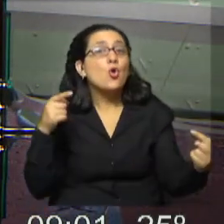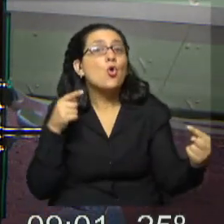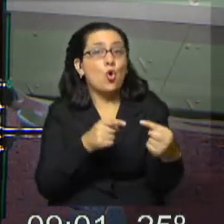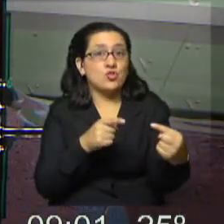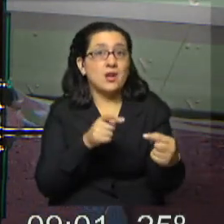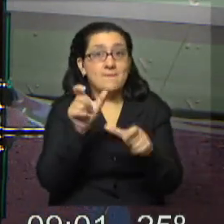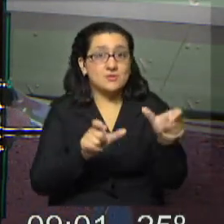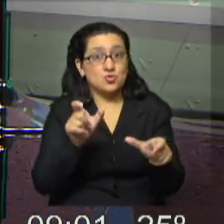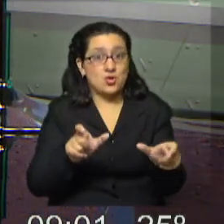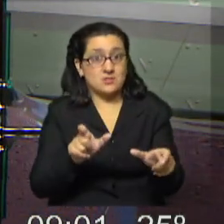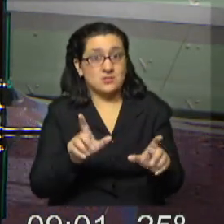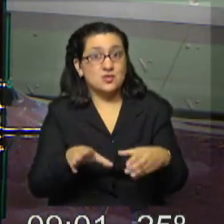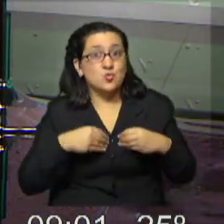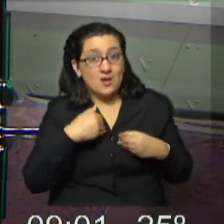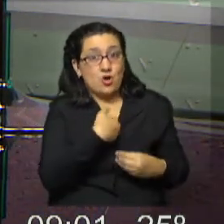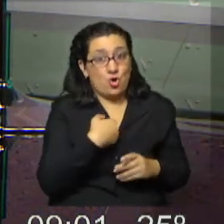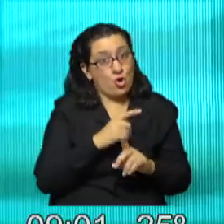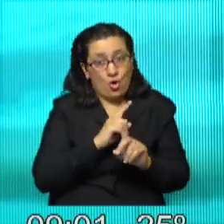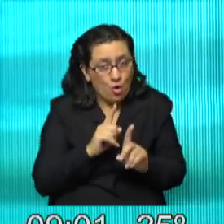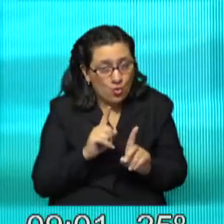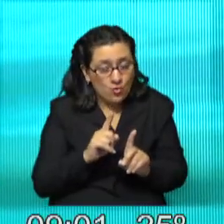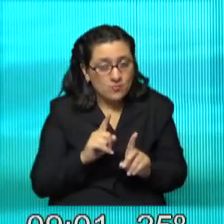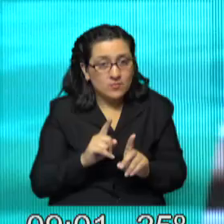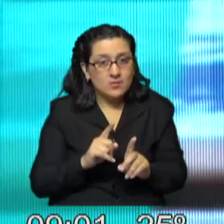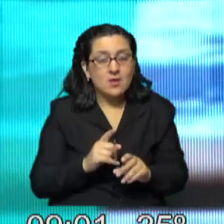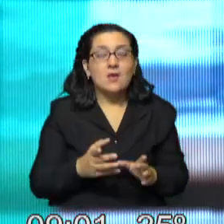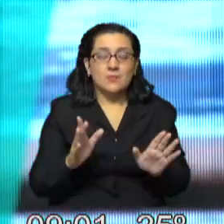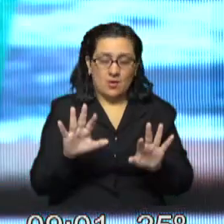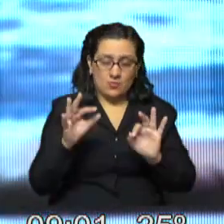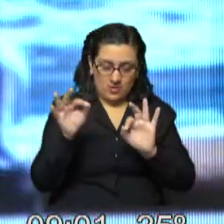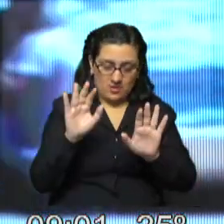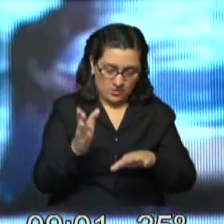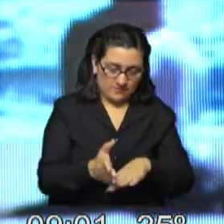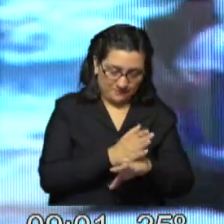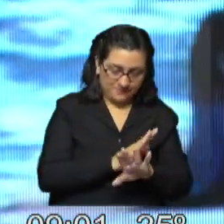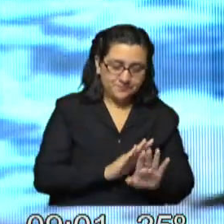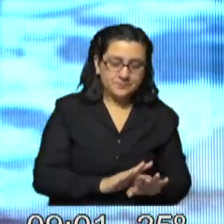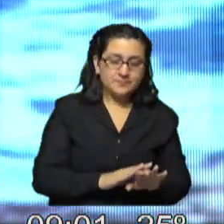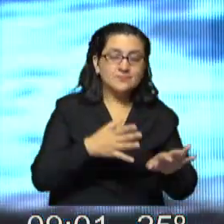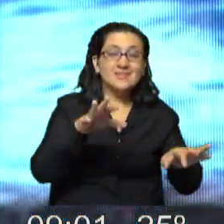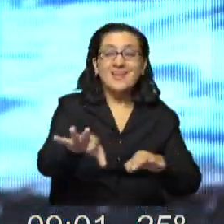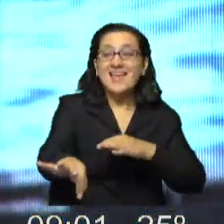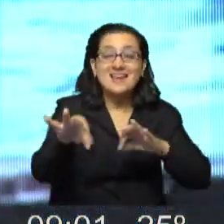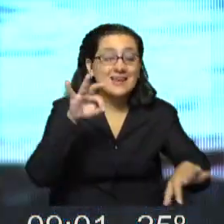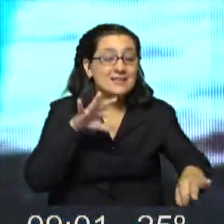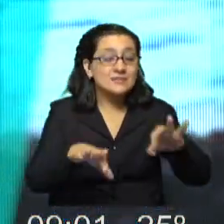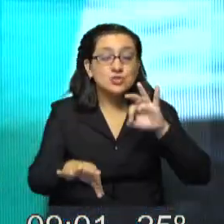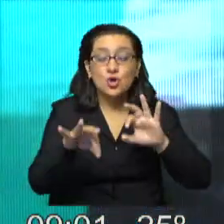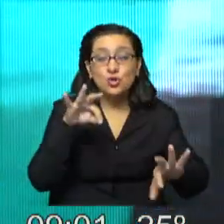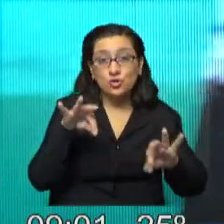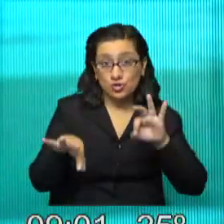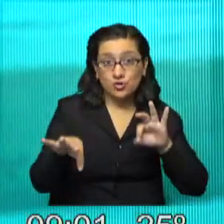que van a asumir el rol. Ahora, solo un detalle más. A ver. En la elección de los mentores, que en el fondo son